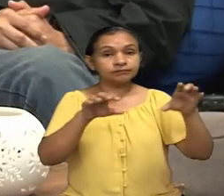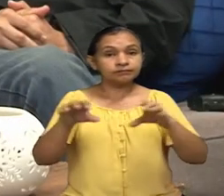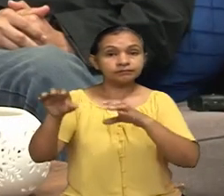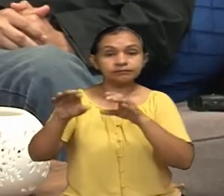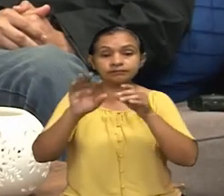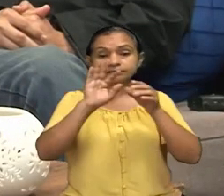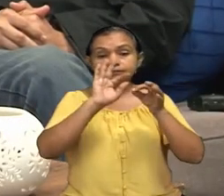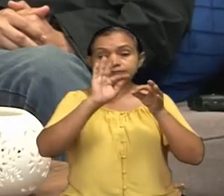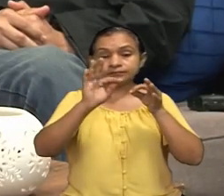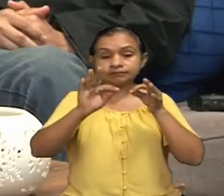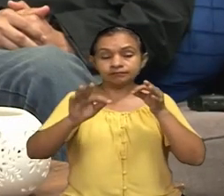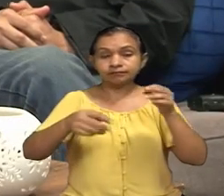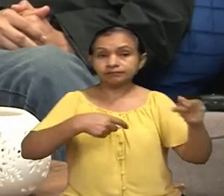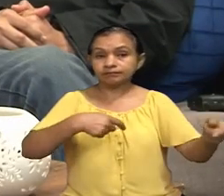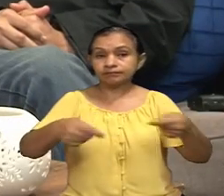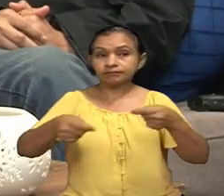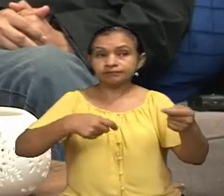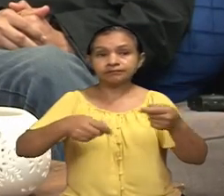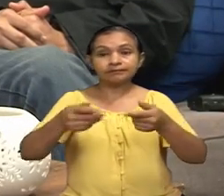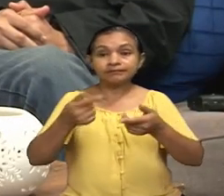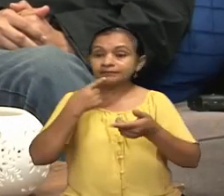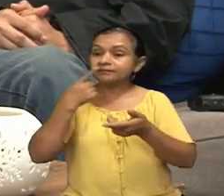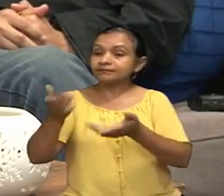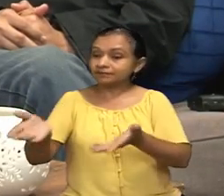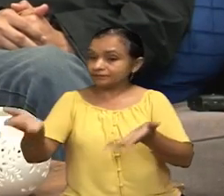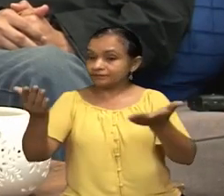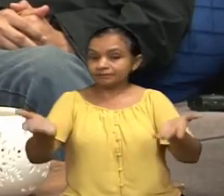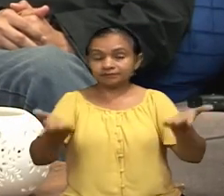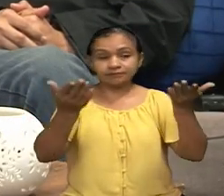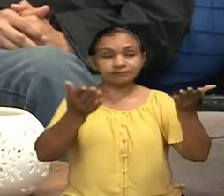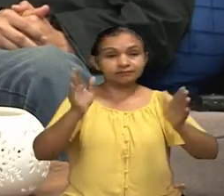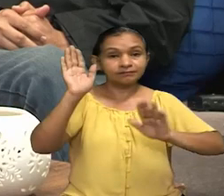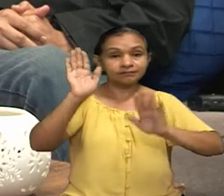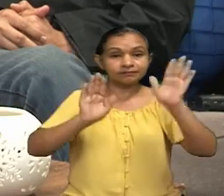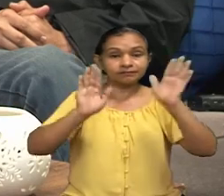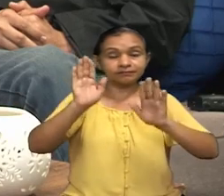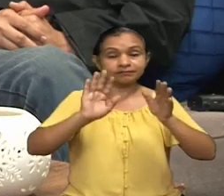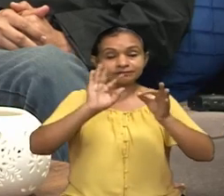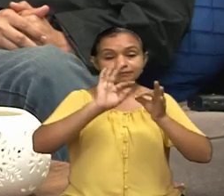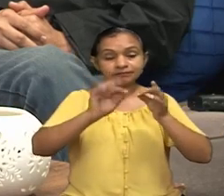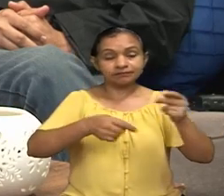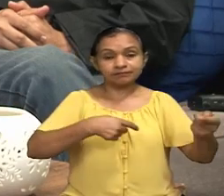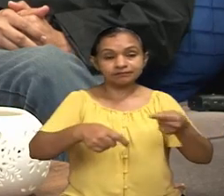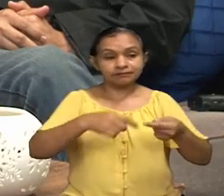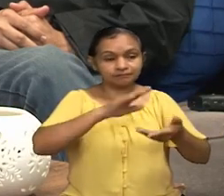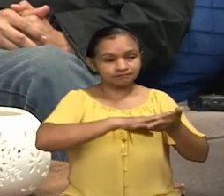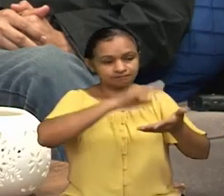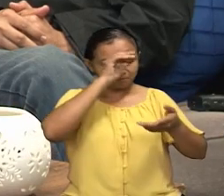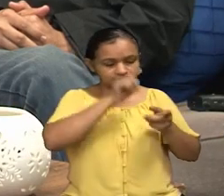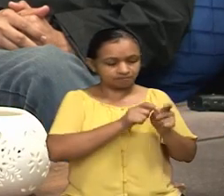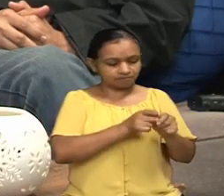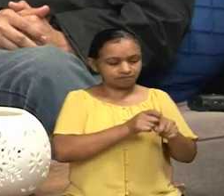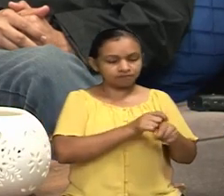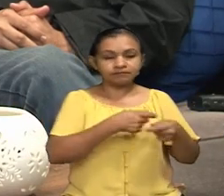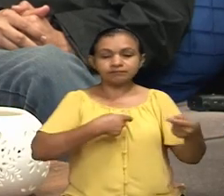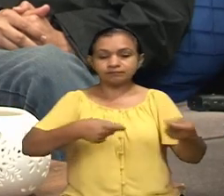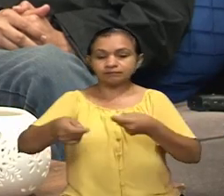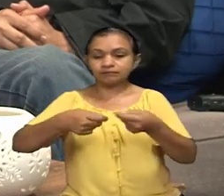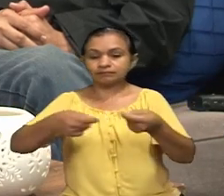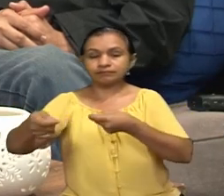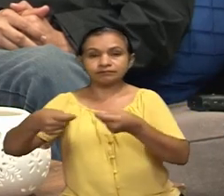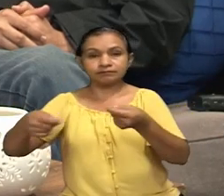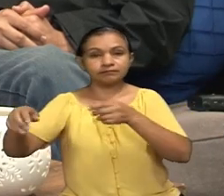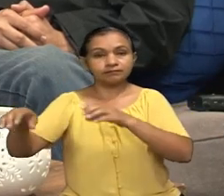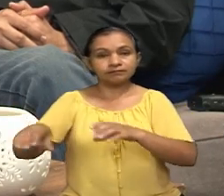las ferias. Promovemos que ellos participen en las ferias para que vendan lo que aprendieron a hacer en la bisutería o bien este tipo